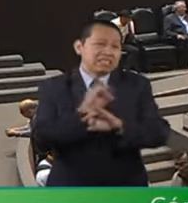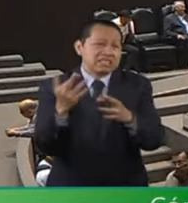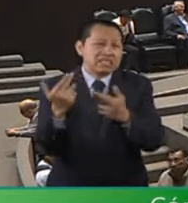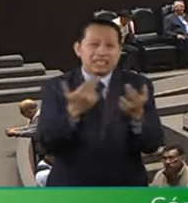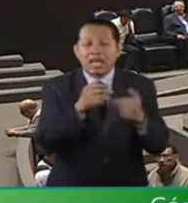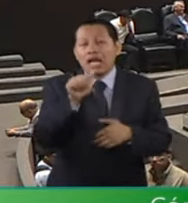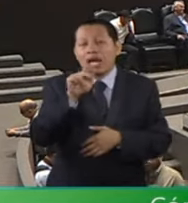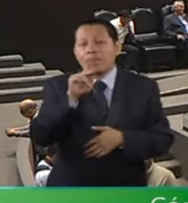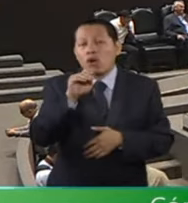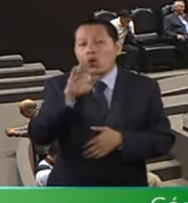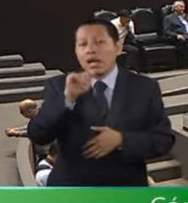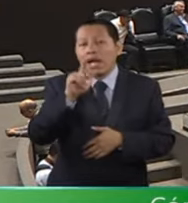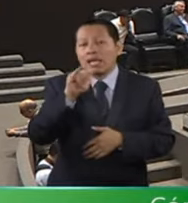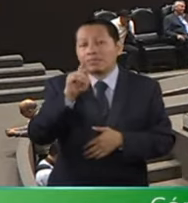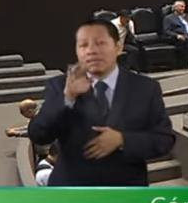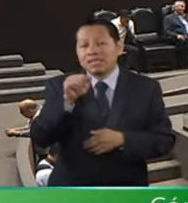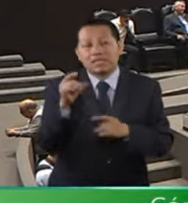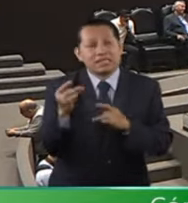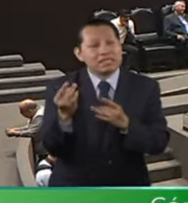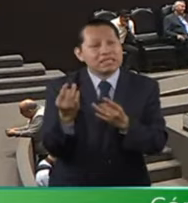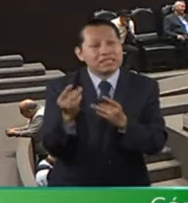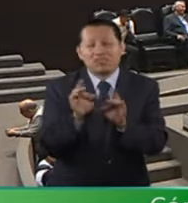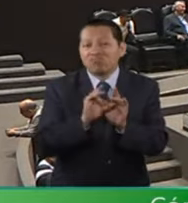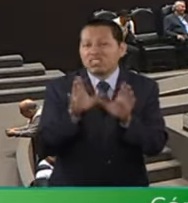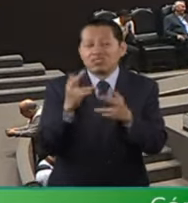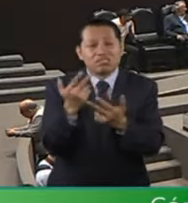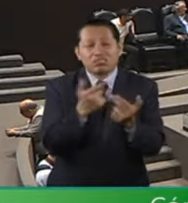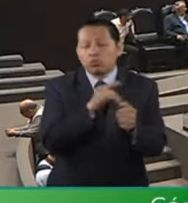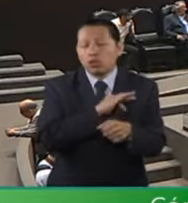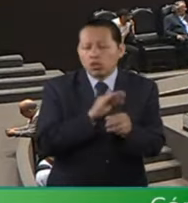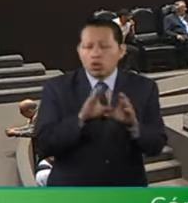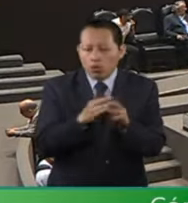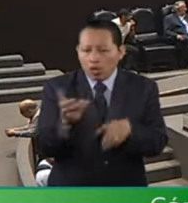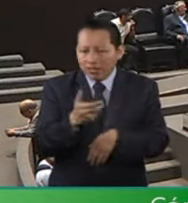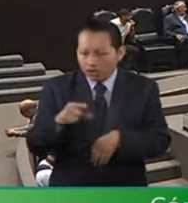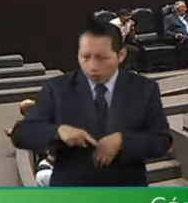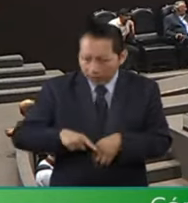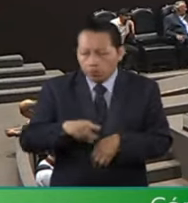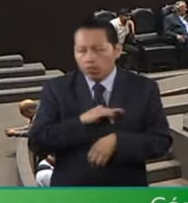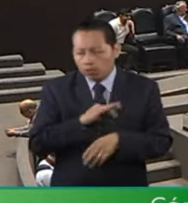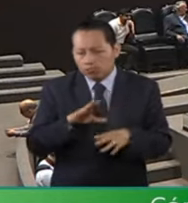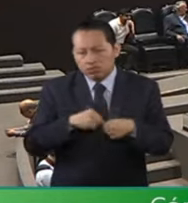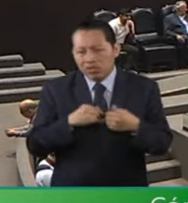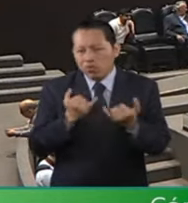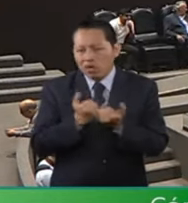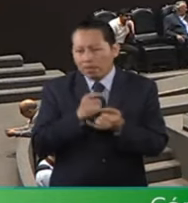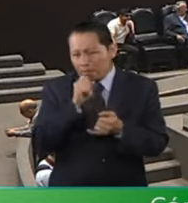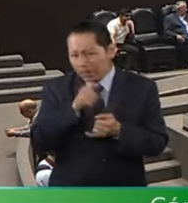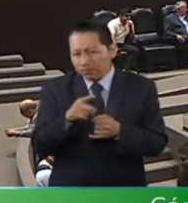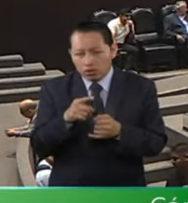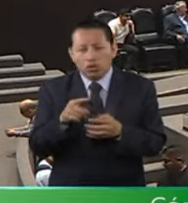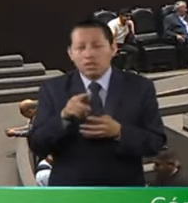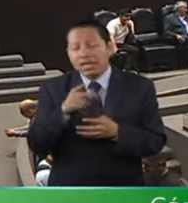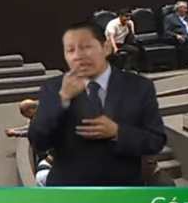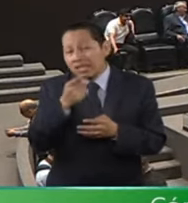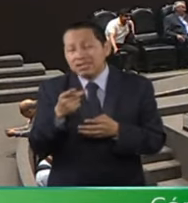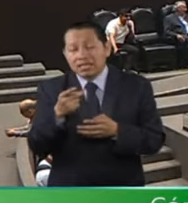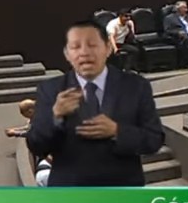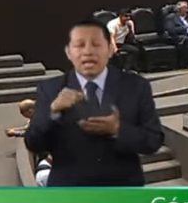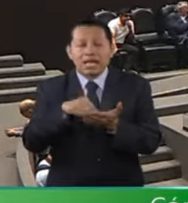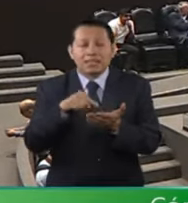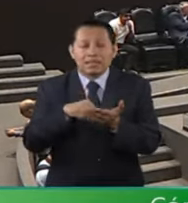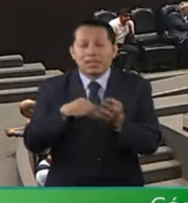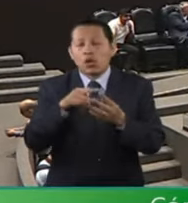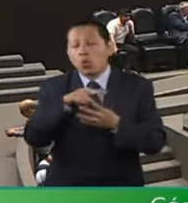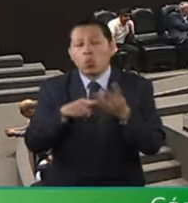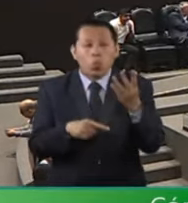traidores a la patria. Su acción de gobierno es exactamente asimilable a los cuatro jinetes del apocalipsis,